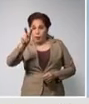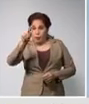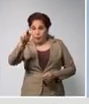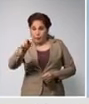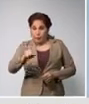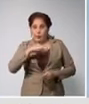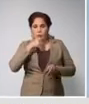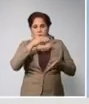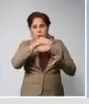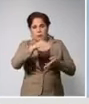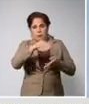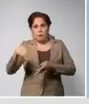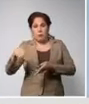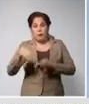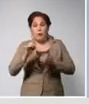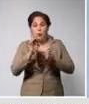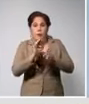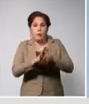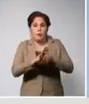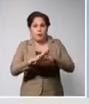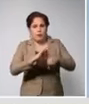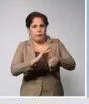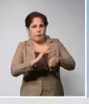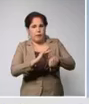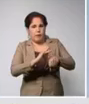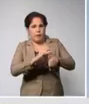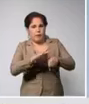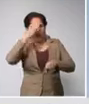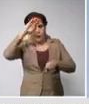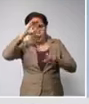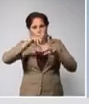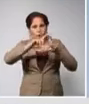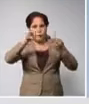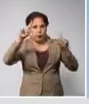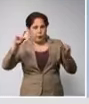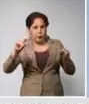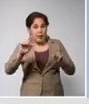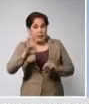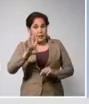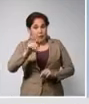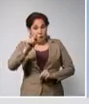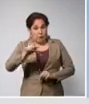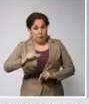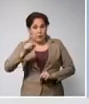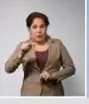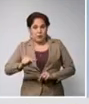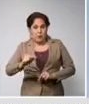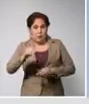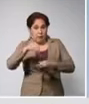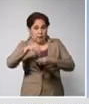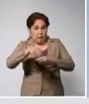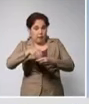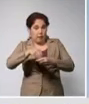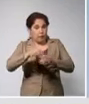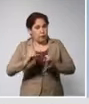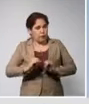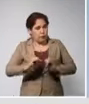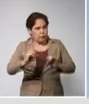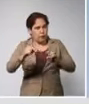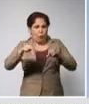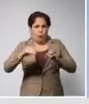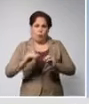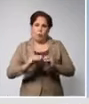han fallecido con la enfermedad, teniendo en cuenta los 5 que fallecieron, que se informó en el día